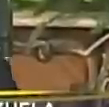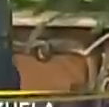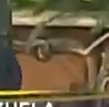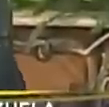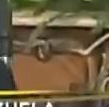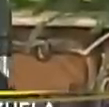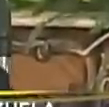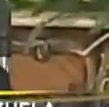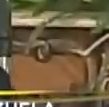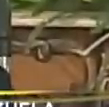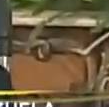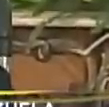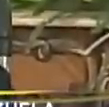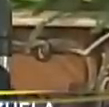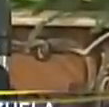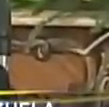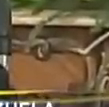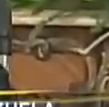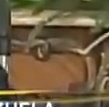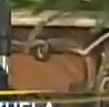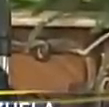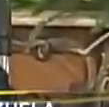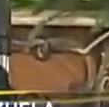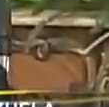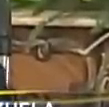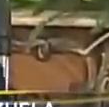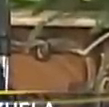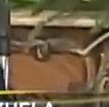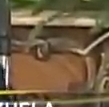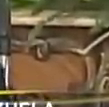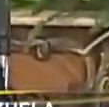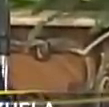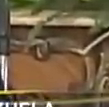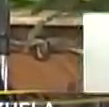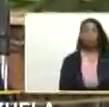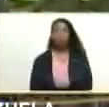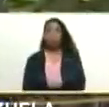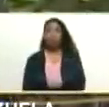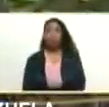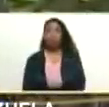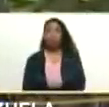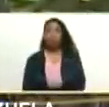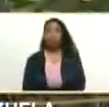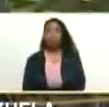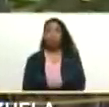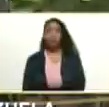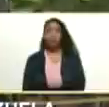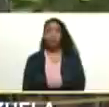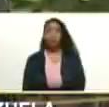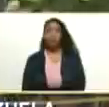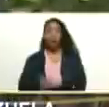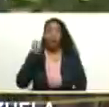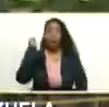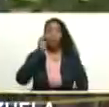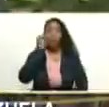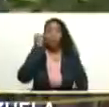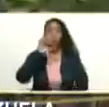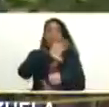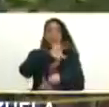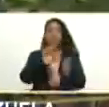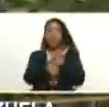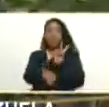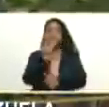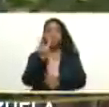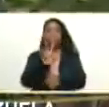días nos reunimos con el fiscal, la presidenta del Tribunal Supremo, la